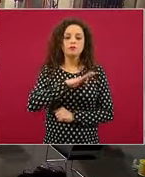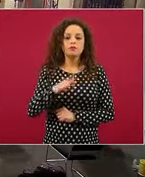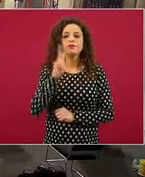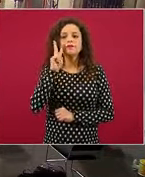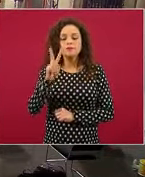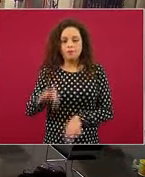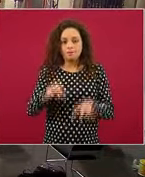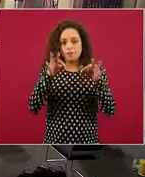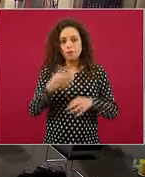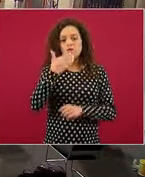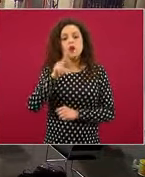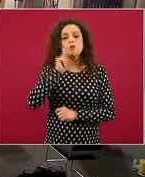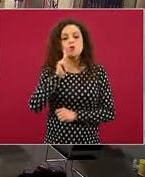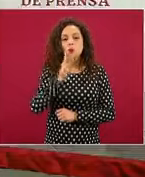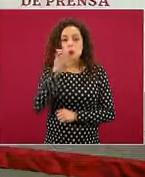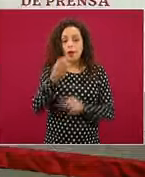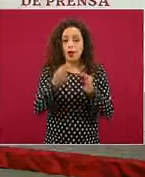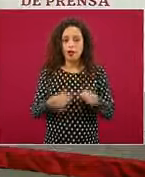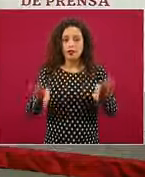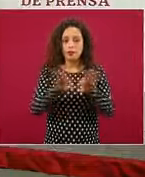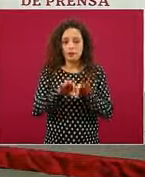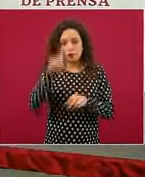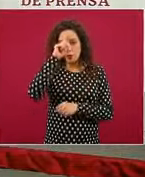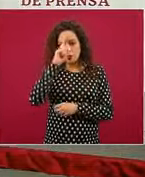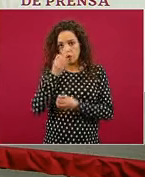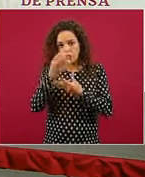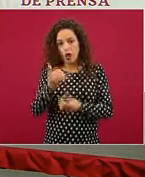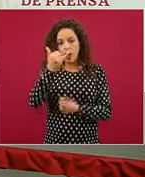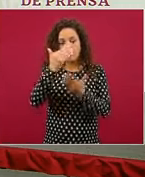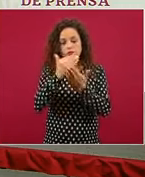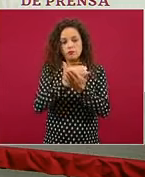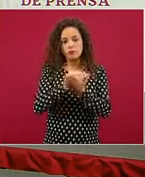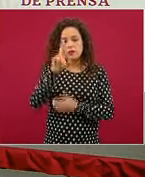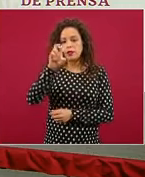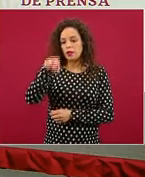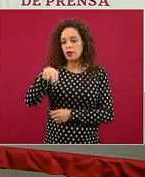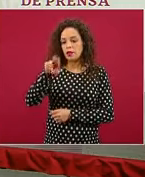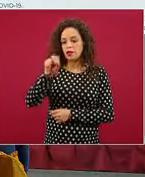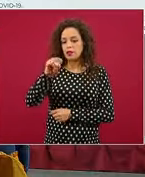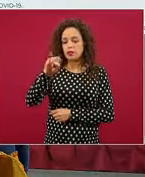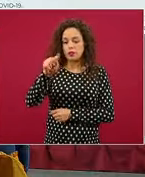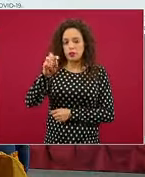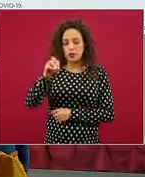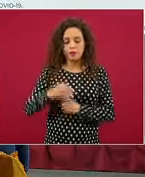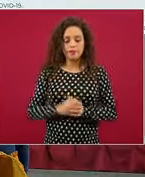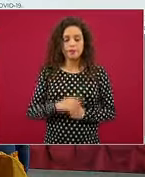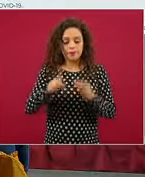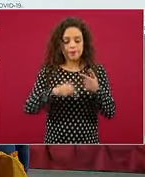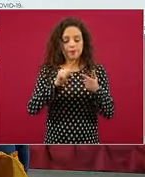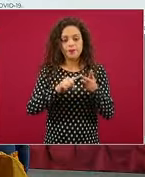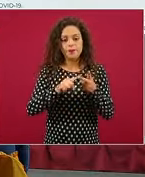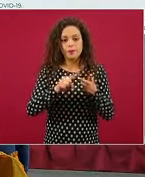primer requisito y, por lo tanto, una recomendación. La segunda es que esos signos y síntomas